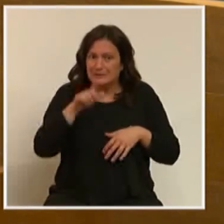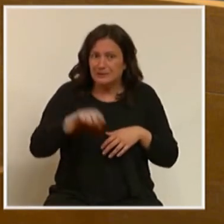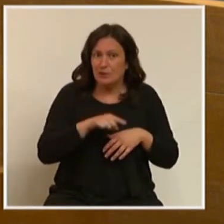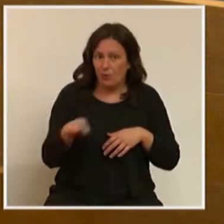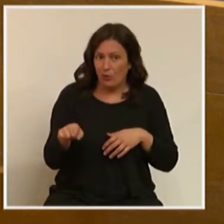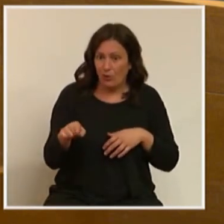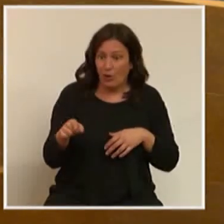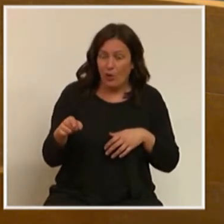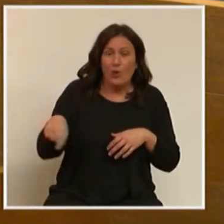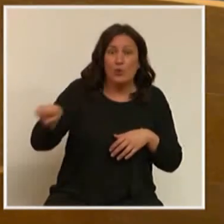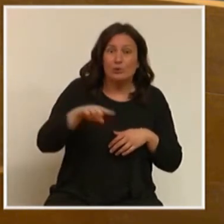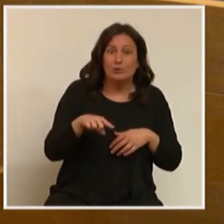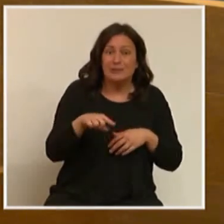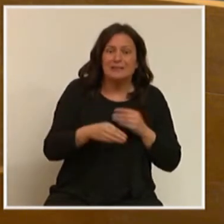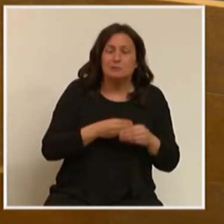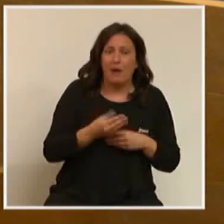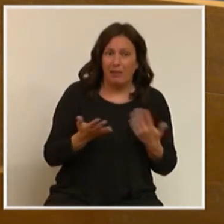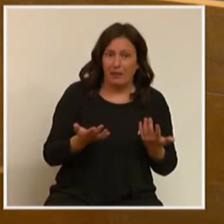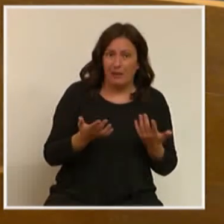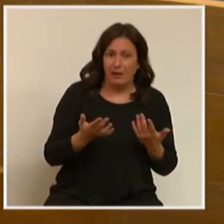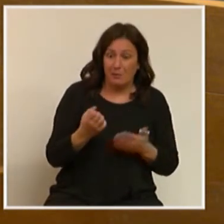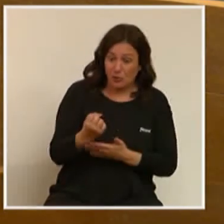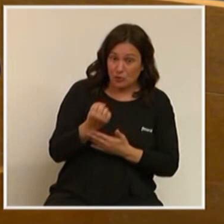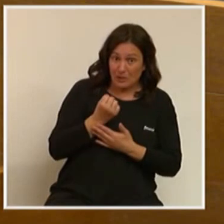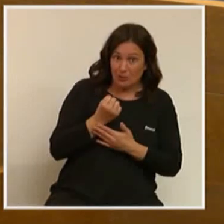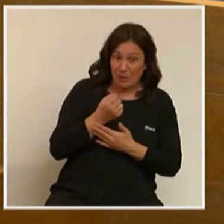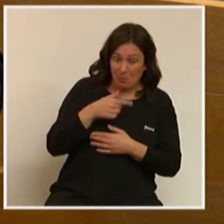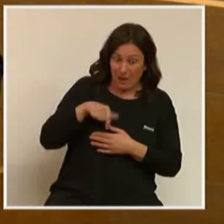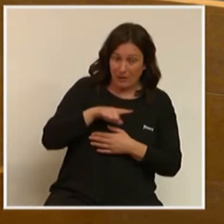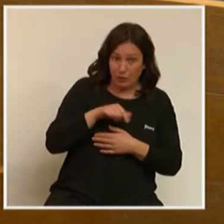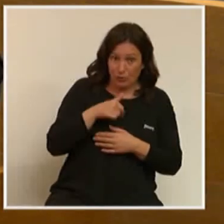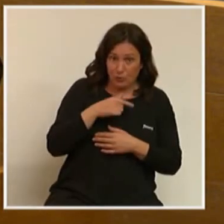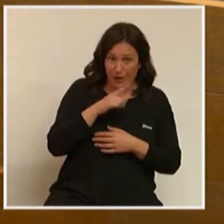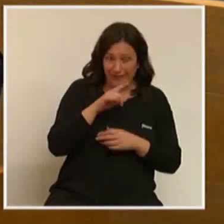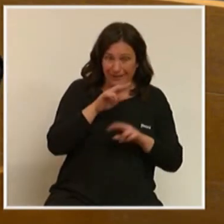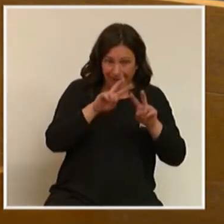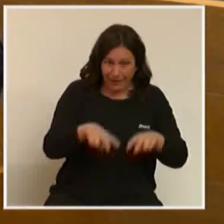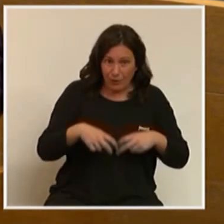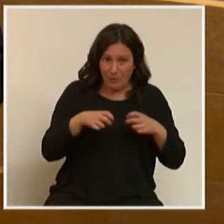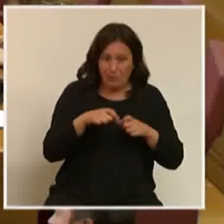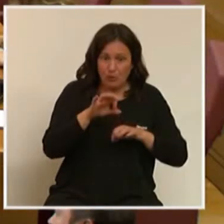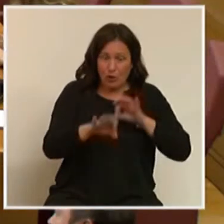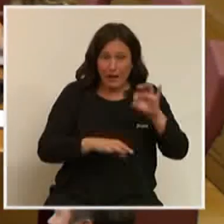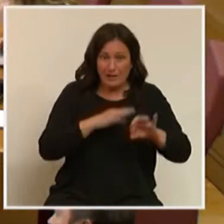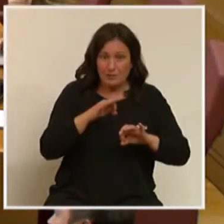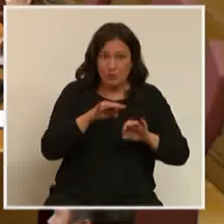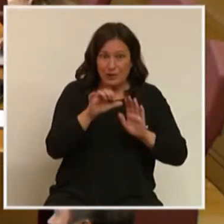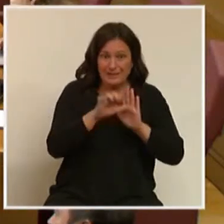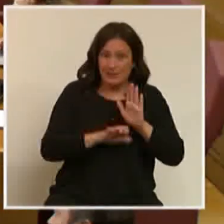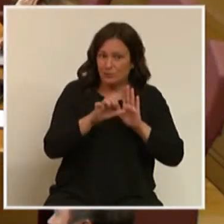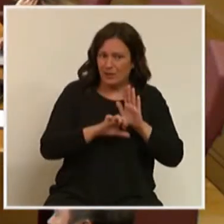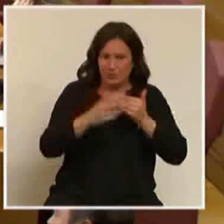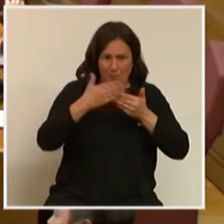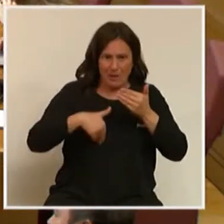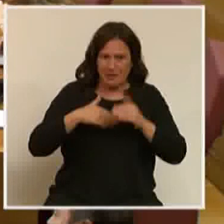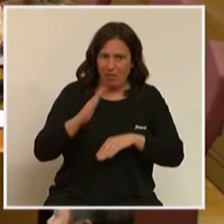¿van ustedes o no a ayudarnos entre todos a que renomemos los órganos estatutarios que han cumplido su plazo? ¿Van a seguir diciendo